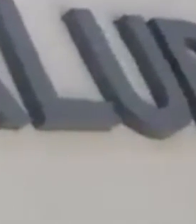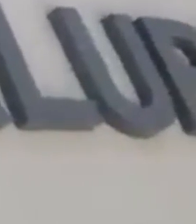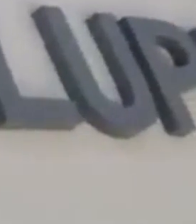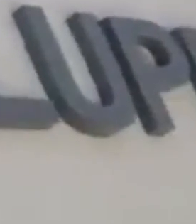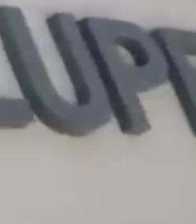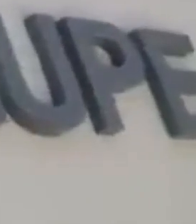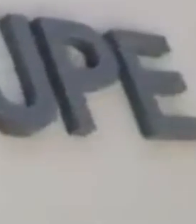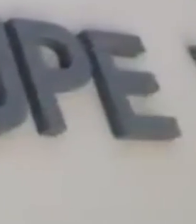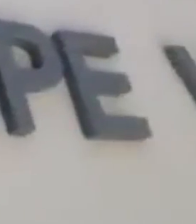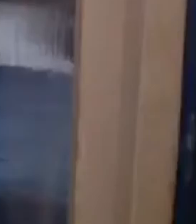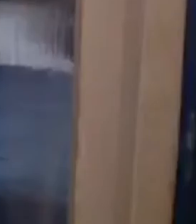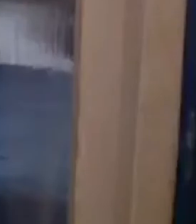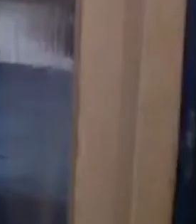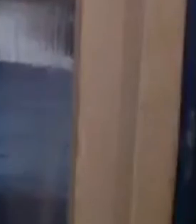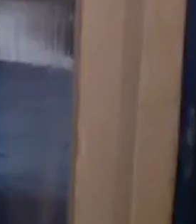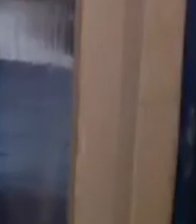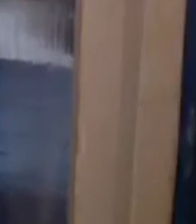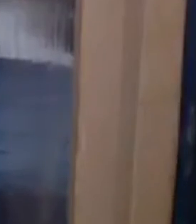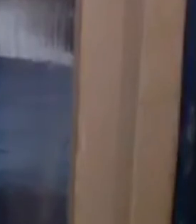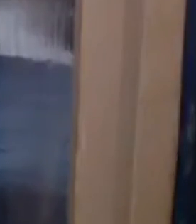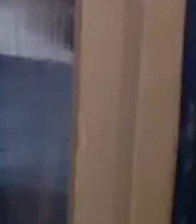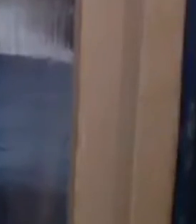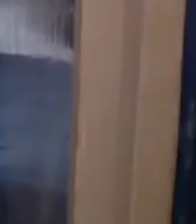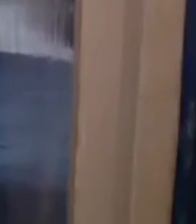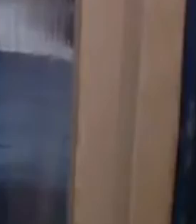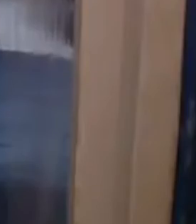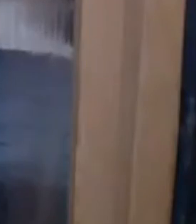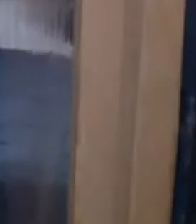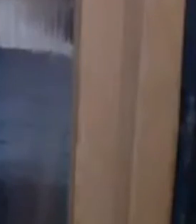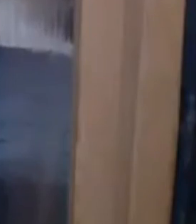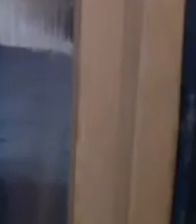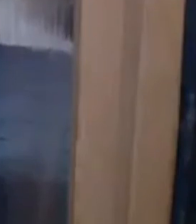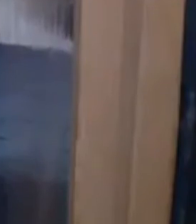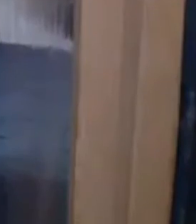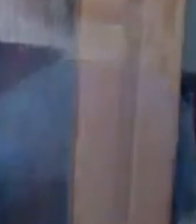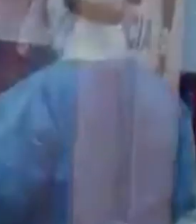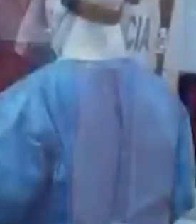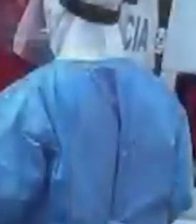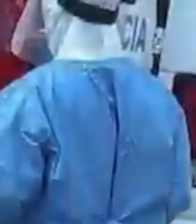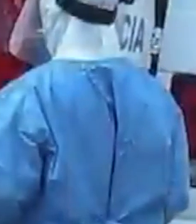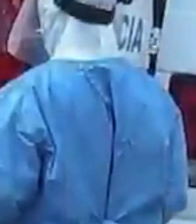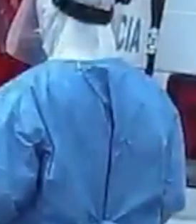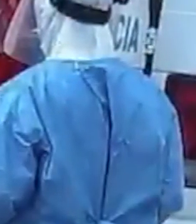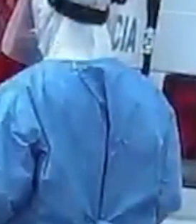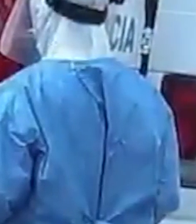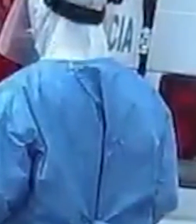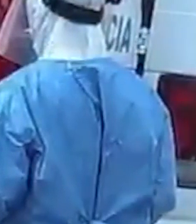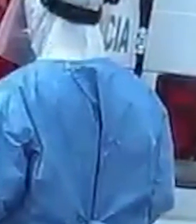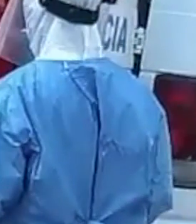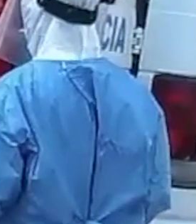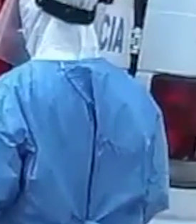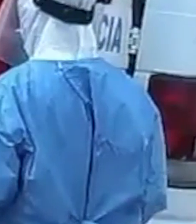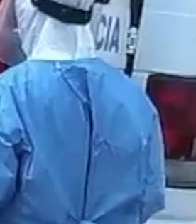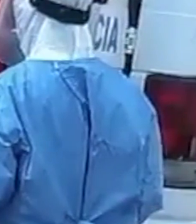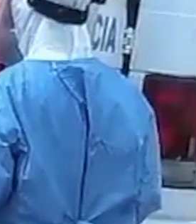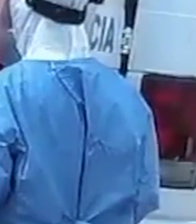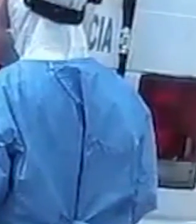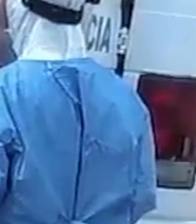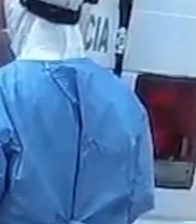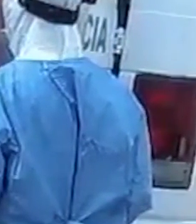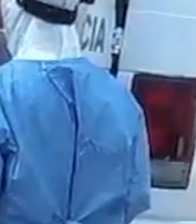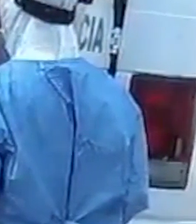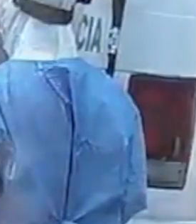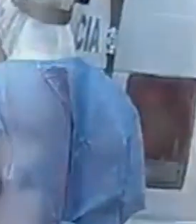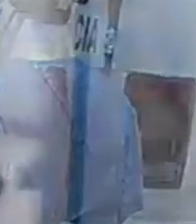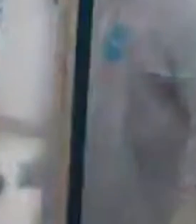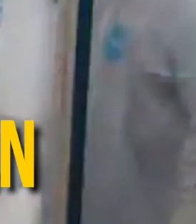son 2.756 casos confirmados y 466 defunciones. Agregó que de los pacientes positivos, 519